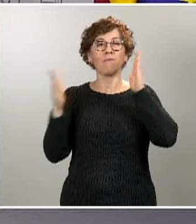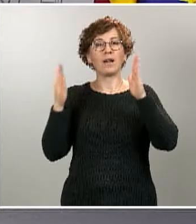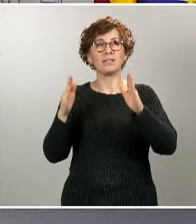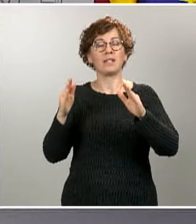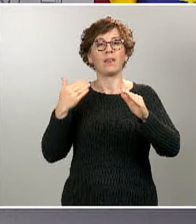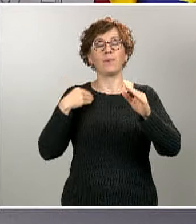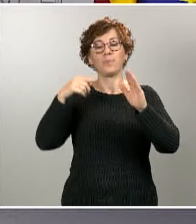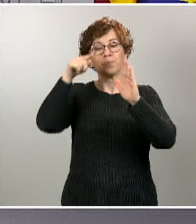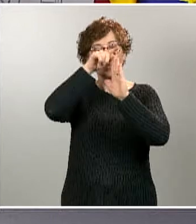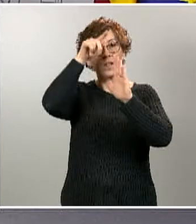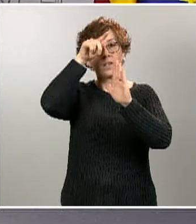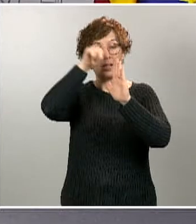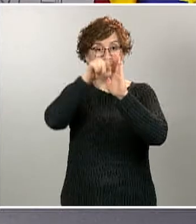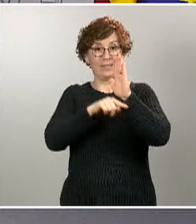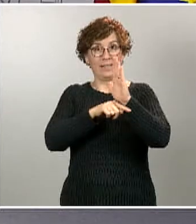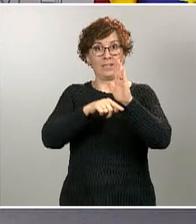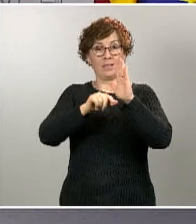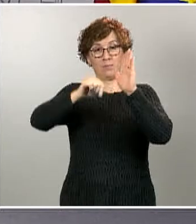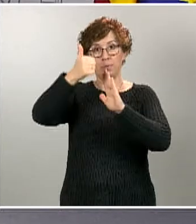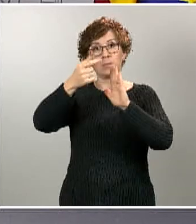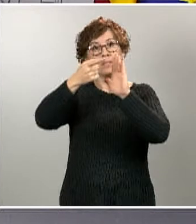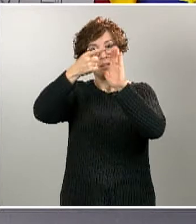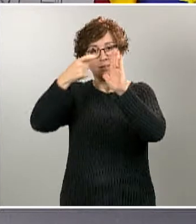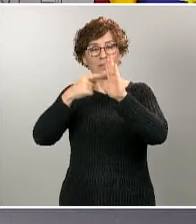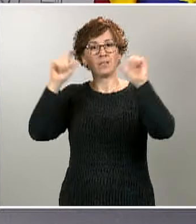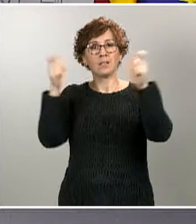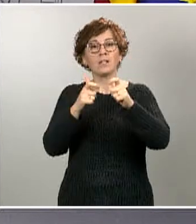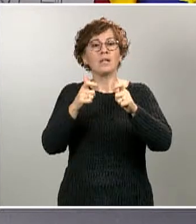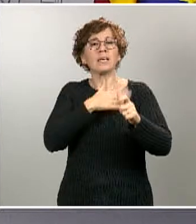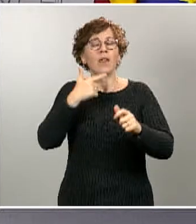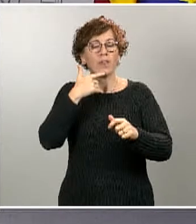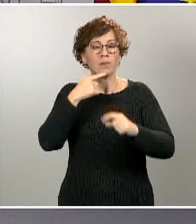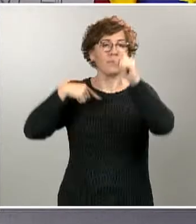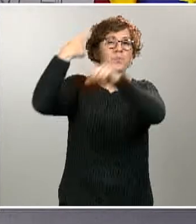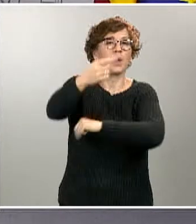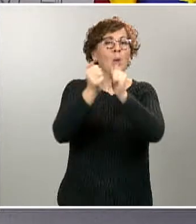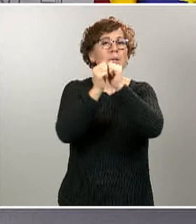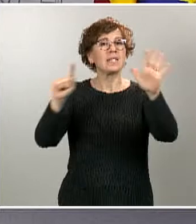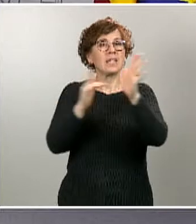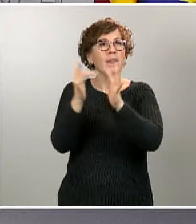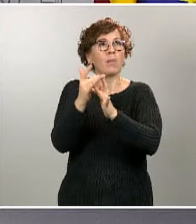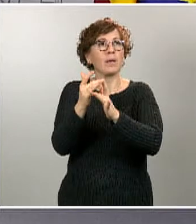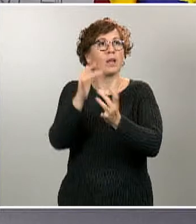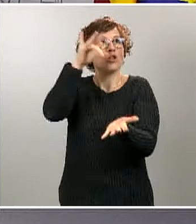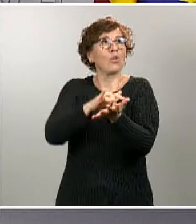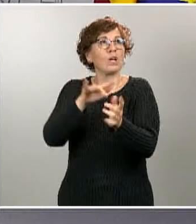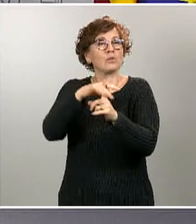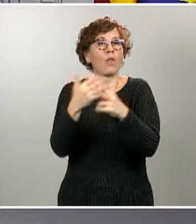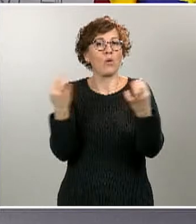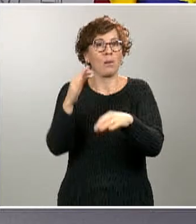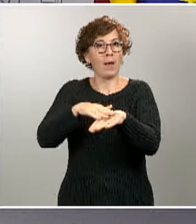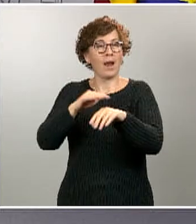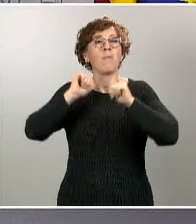el día 26 de abril para que se puedan flexibilizar las medidas de confinamiento? ¿Cuáles son los marcadores que se